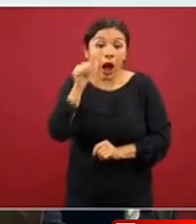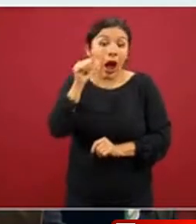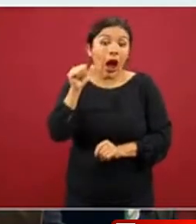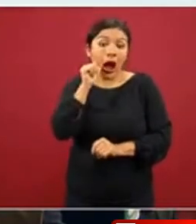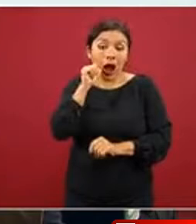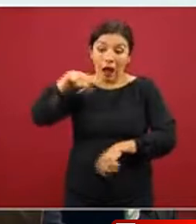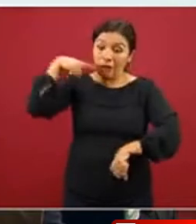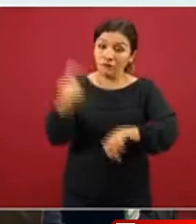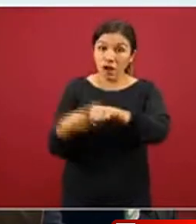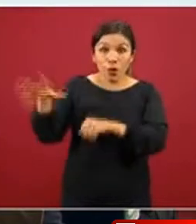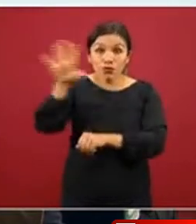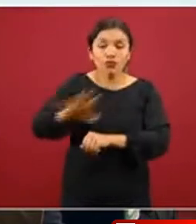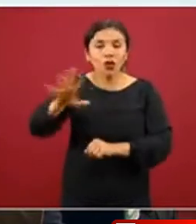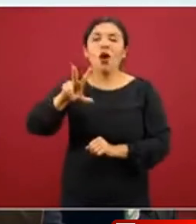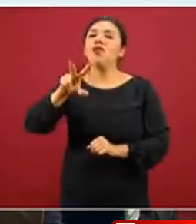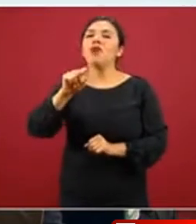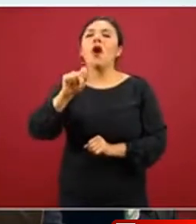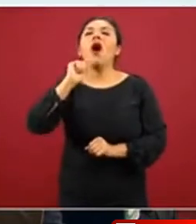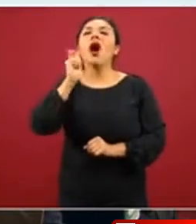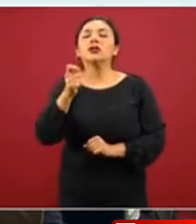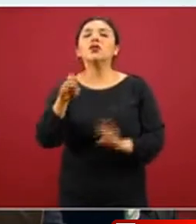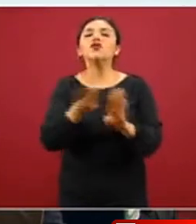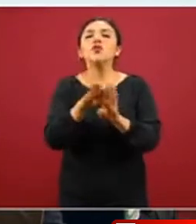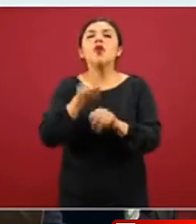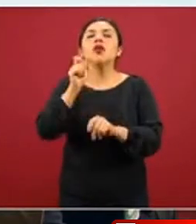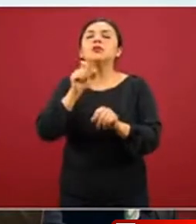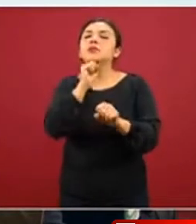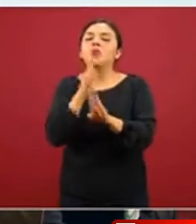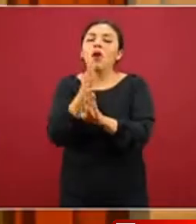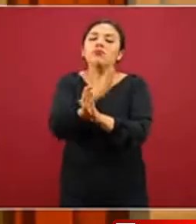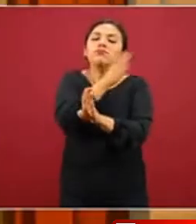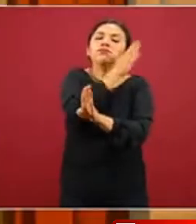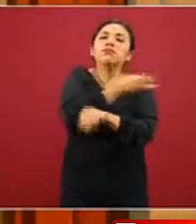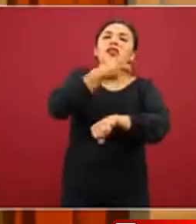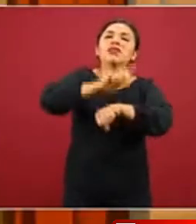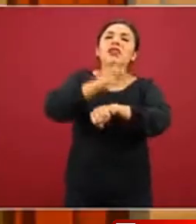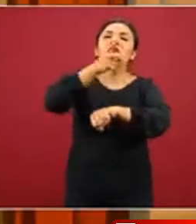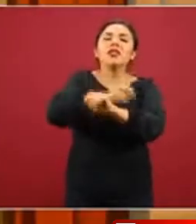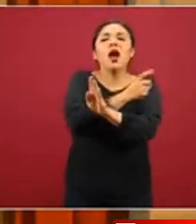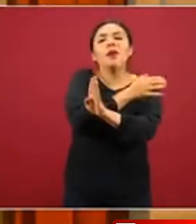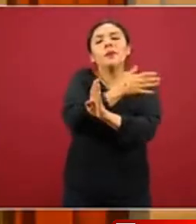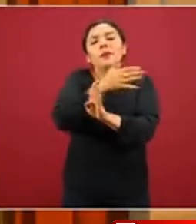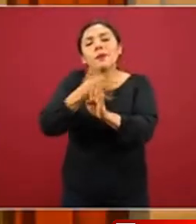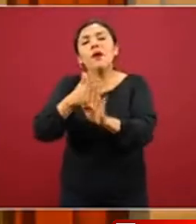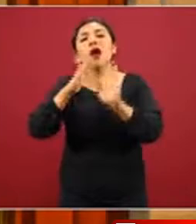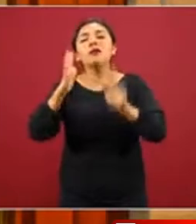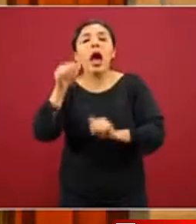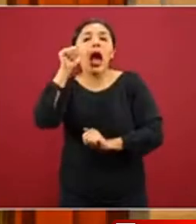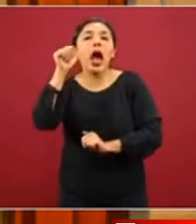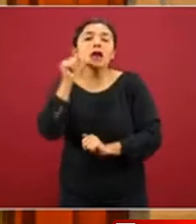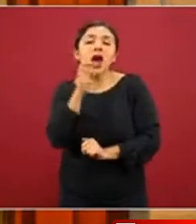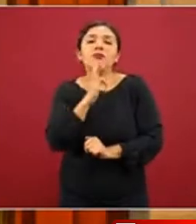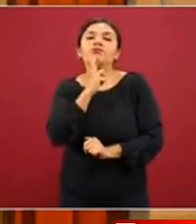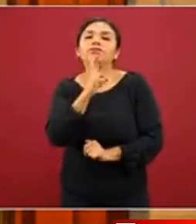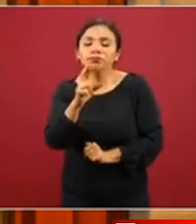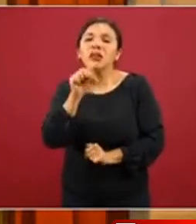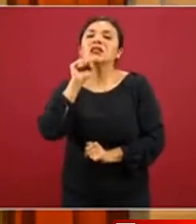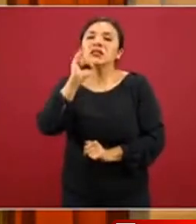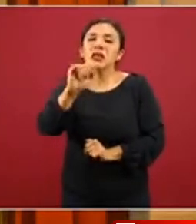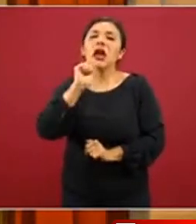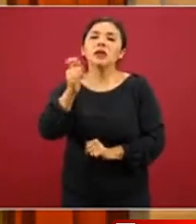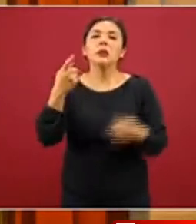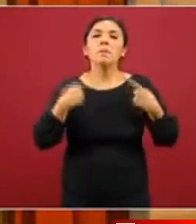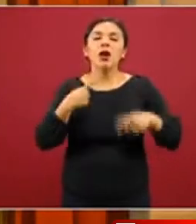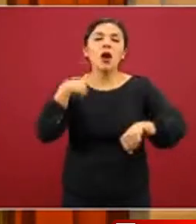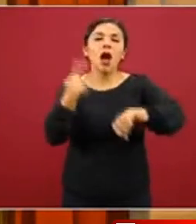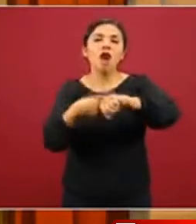en las últimas 24 horas, estos casos también se distribuyen al menos en los últimos 10 días, que es donde tenemos concentrado